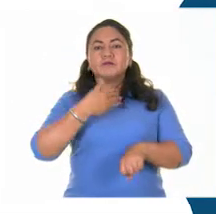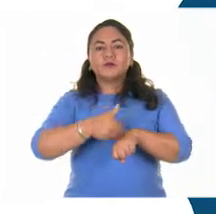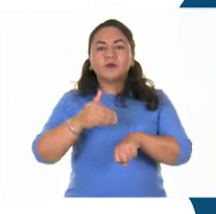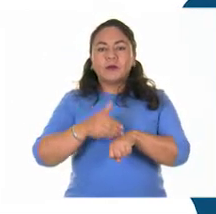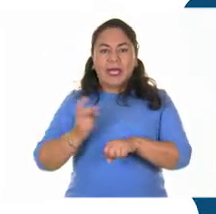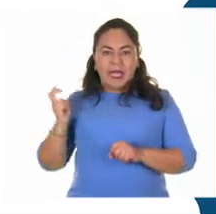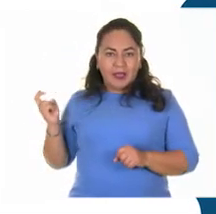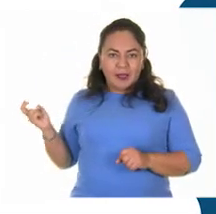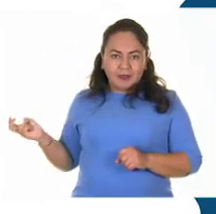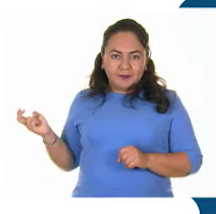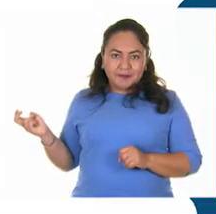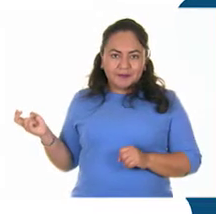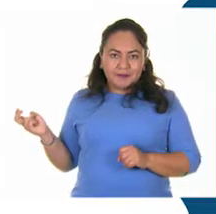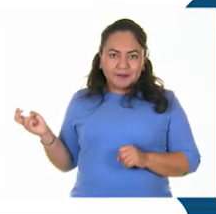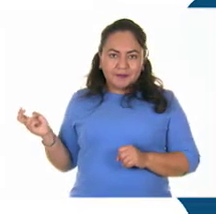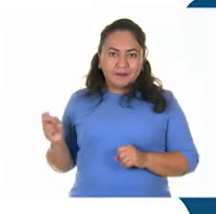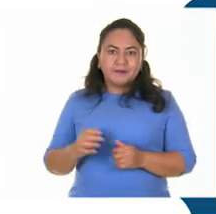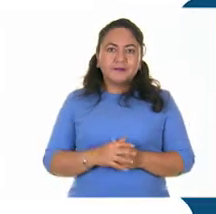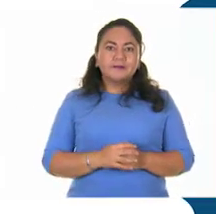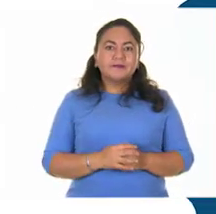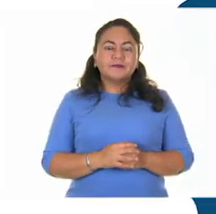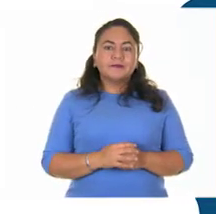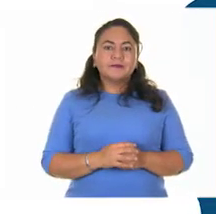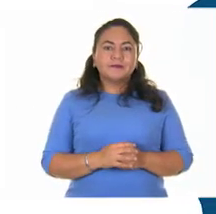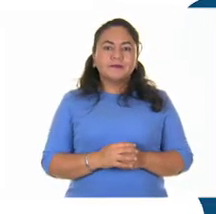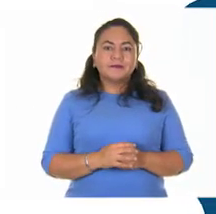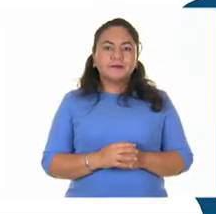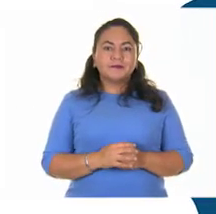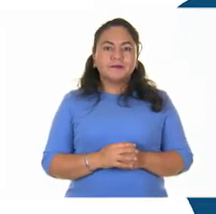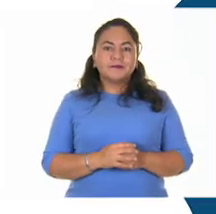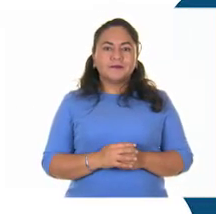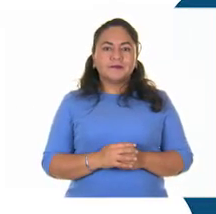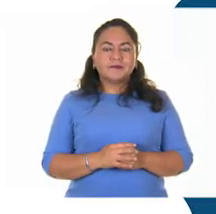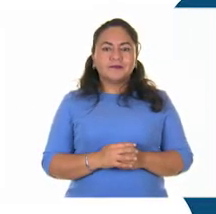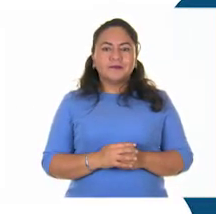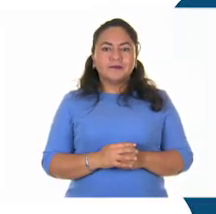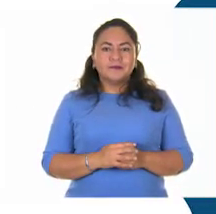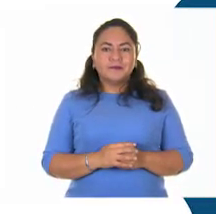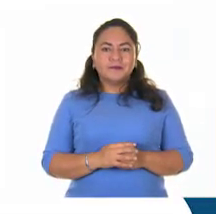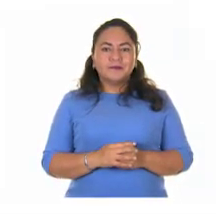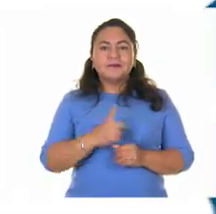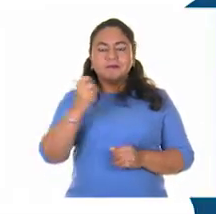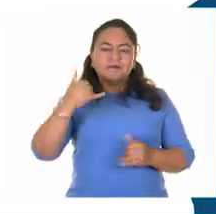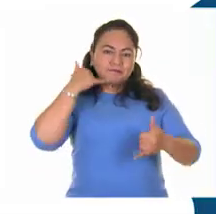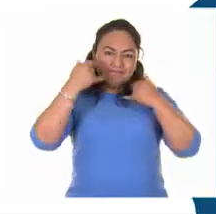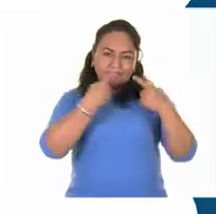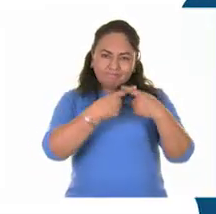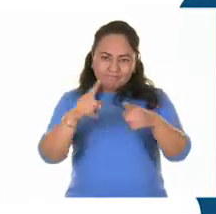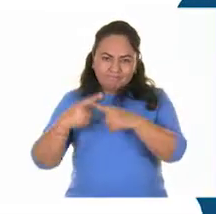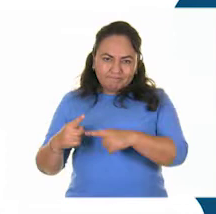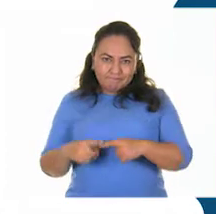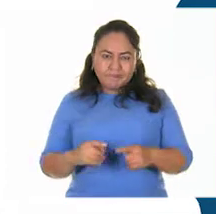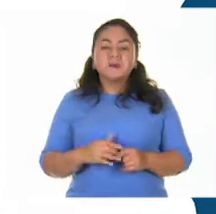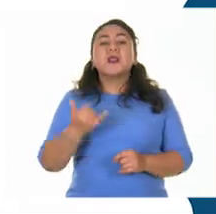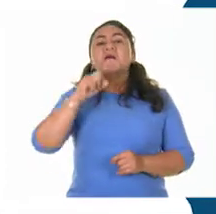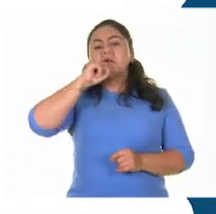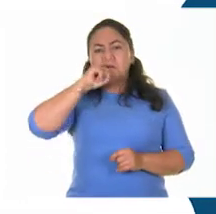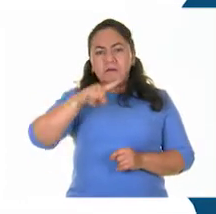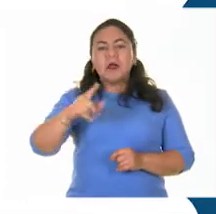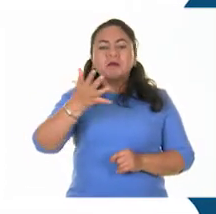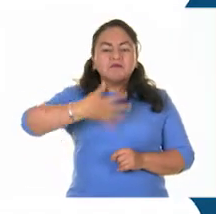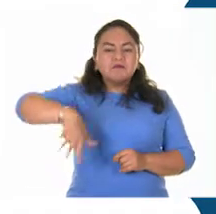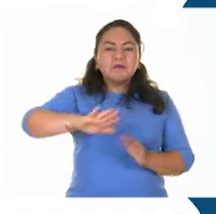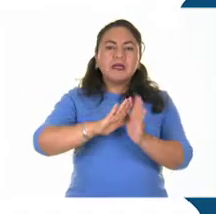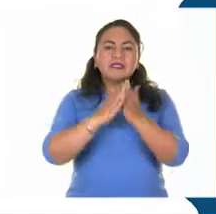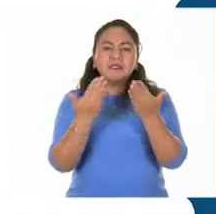teléfono 55 41 72 04 13 con 100 líneas. También puedes encontrar